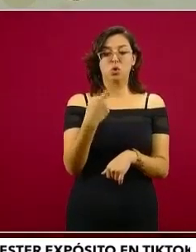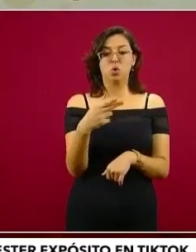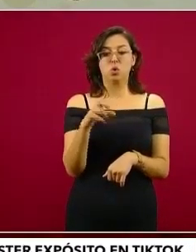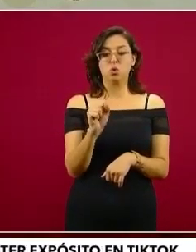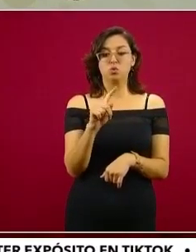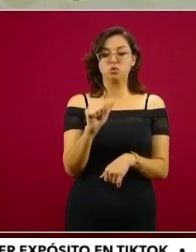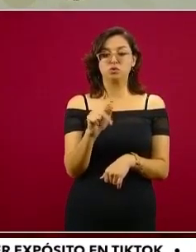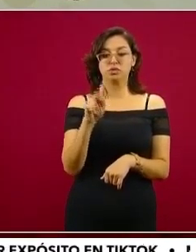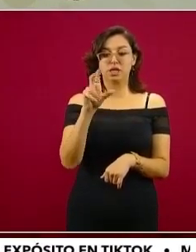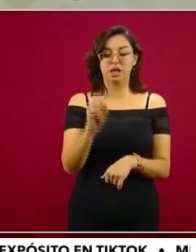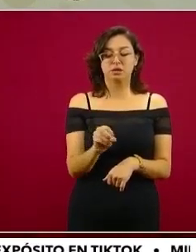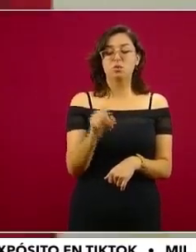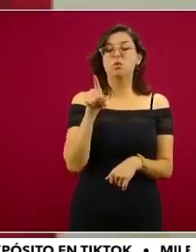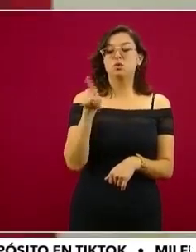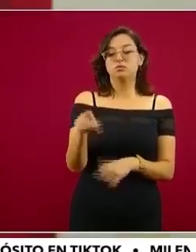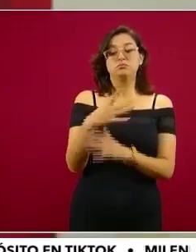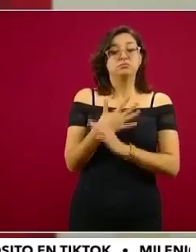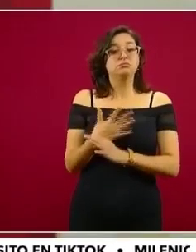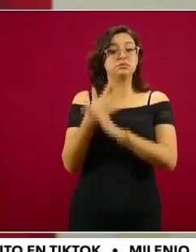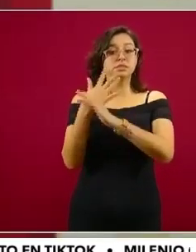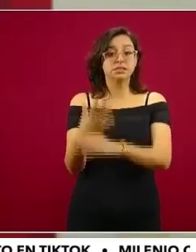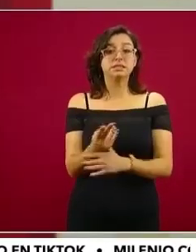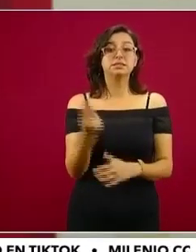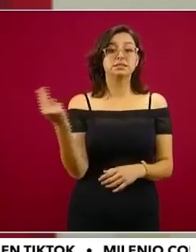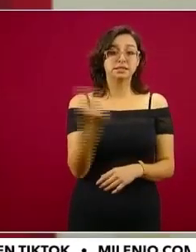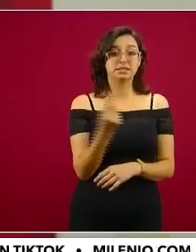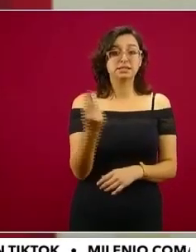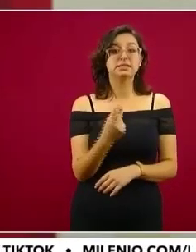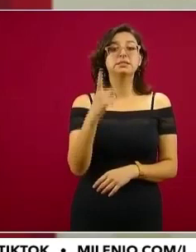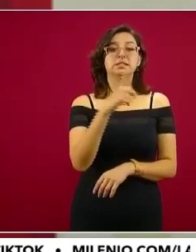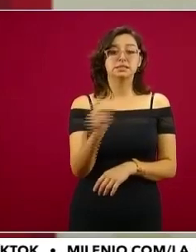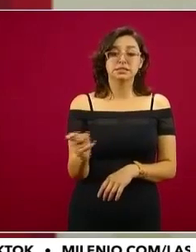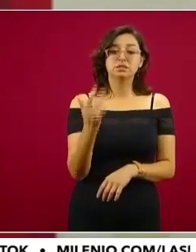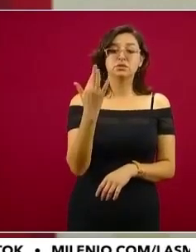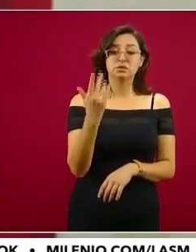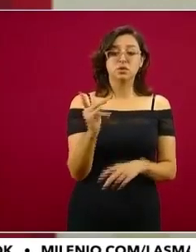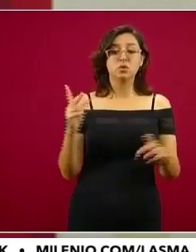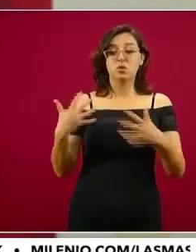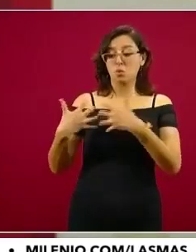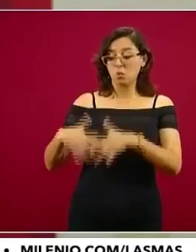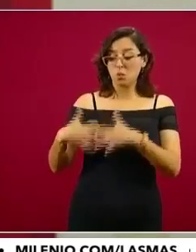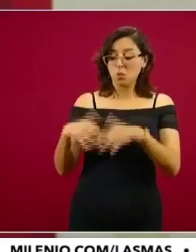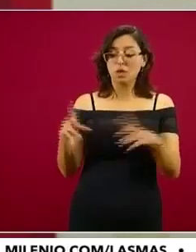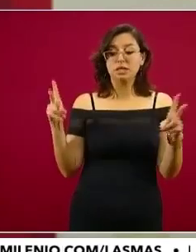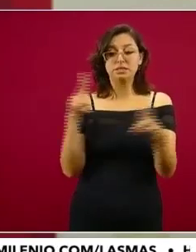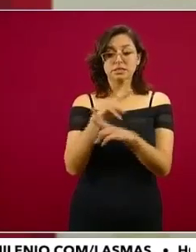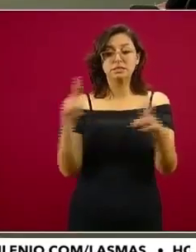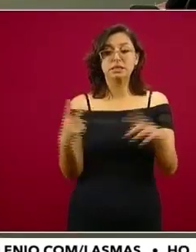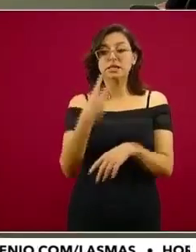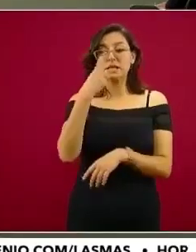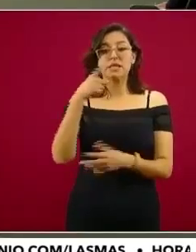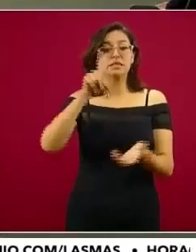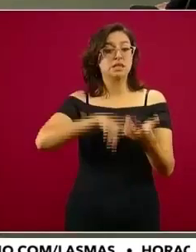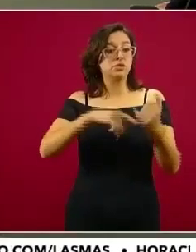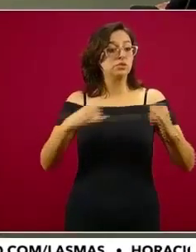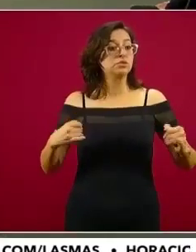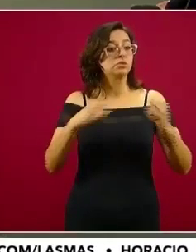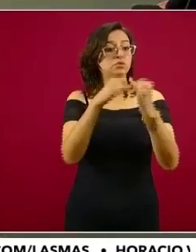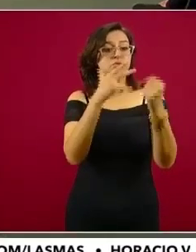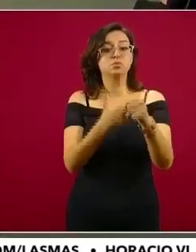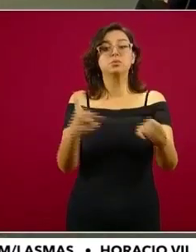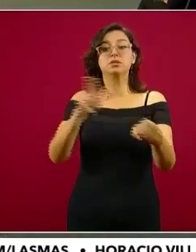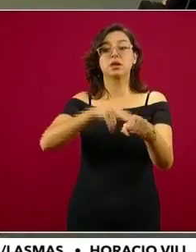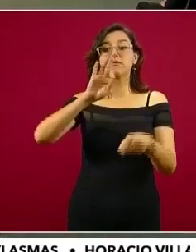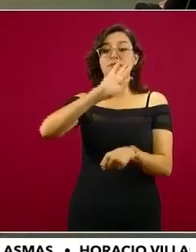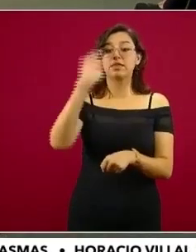titular, comentaba que se necesitarían 150 ventiladores en los institutos y hospitales federales para